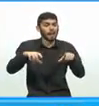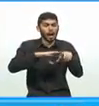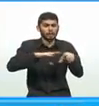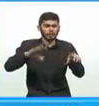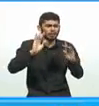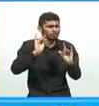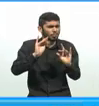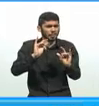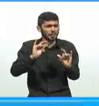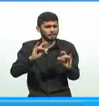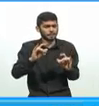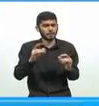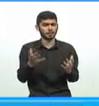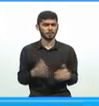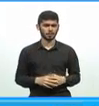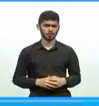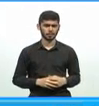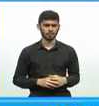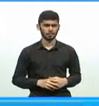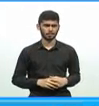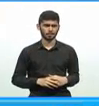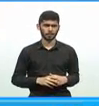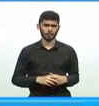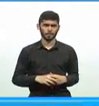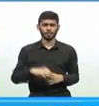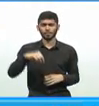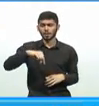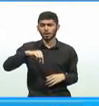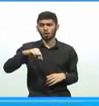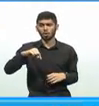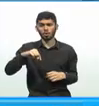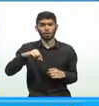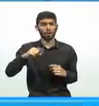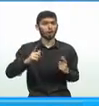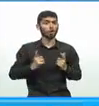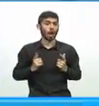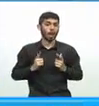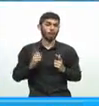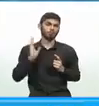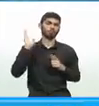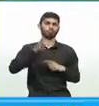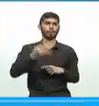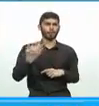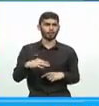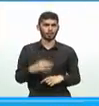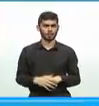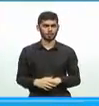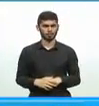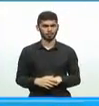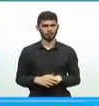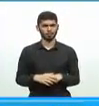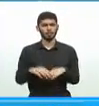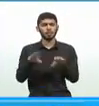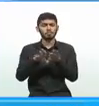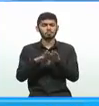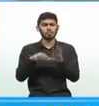complicada y y bueno ahora tendríamos que que revalidar de local después que miro fue el empate una